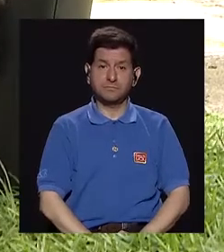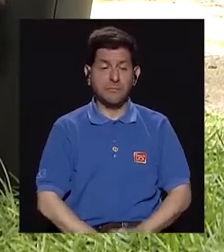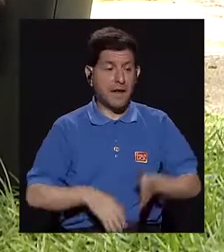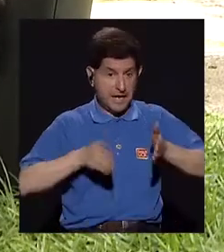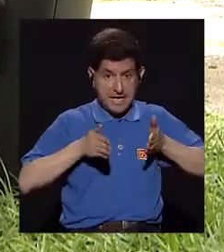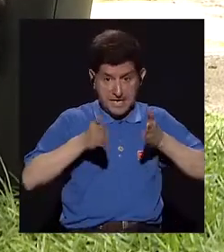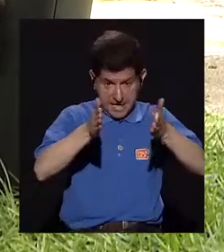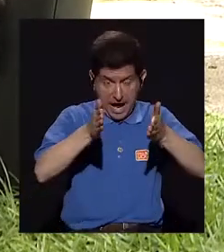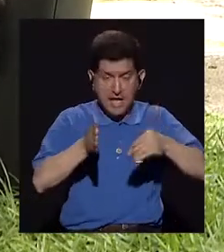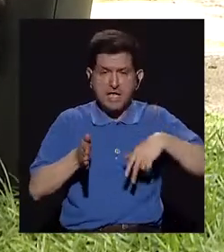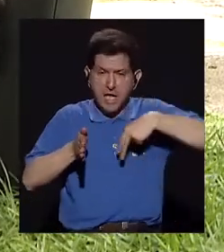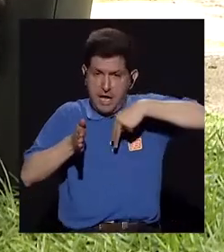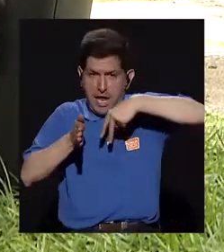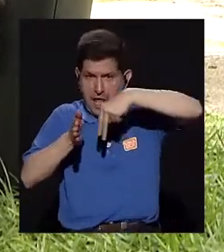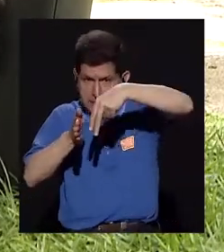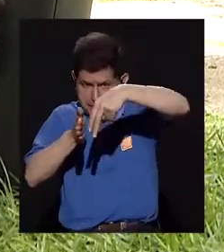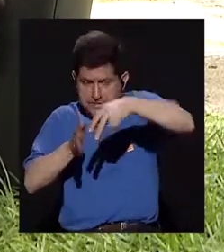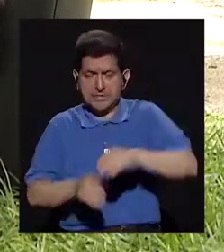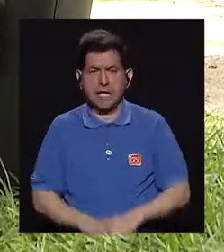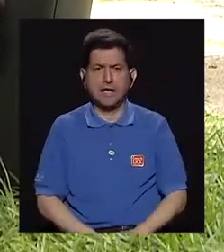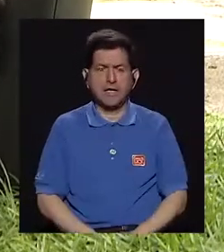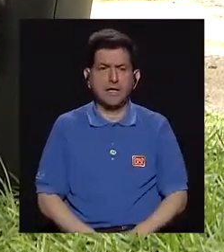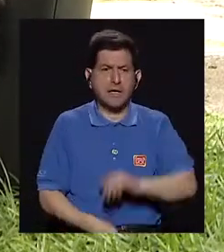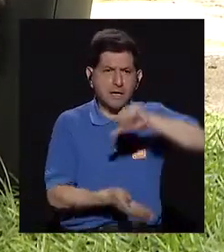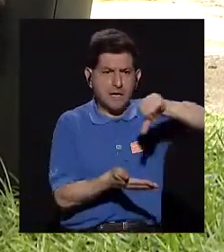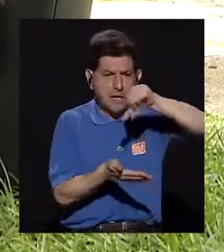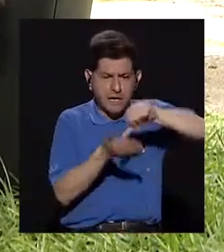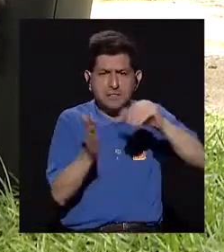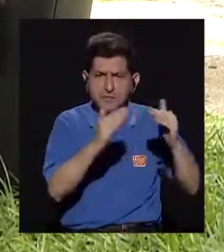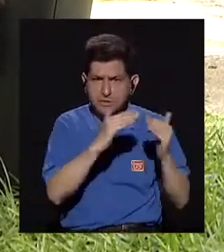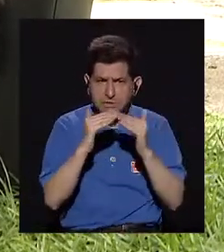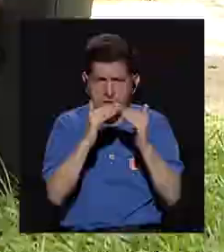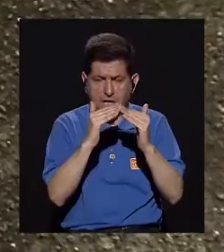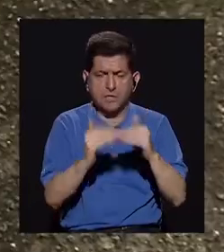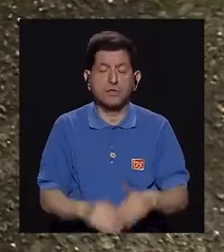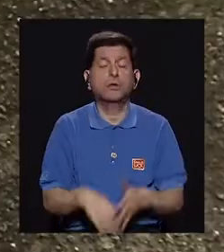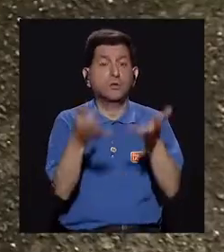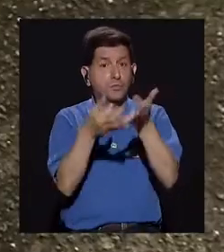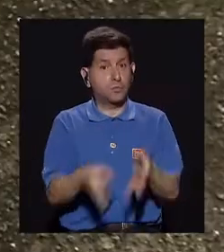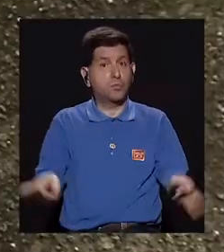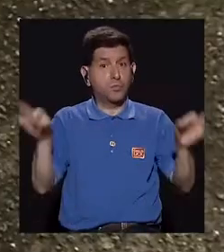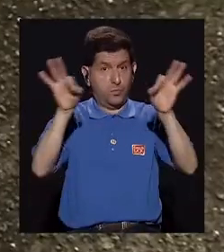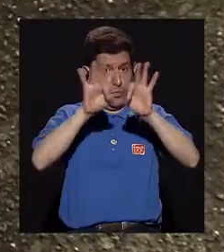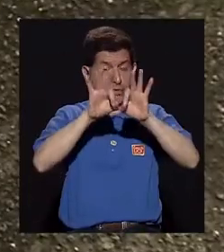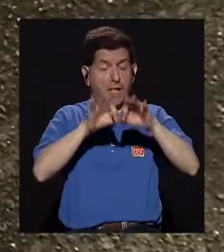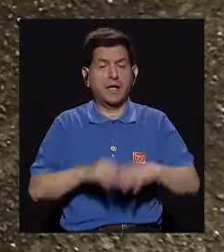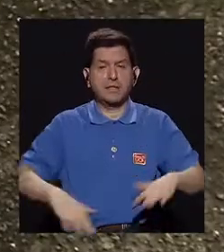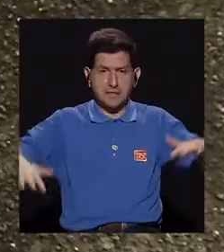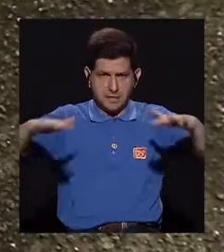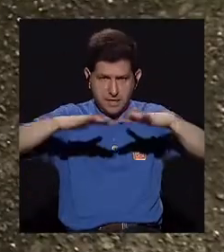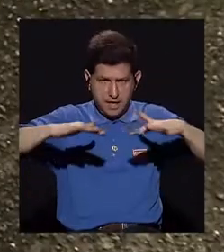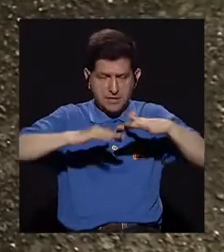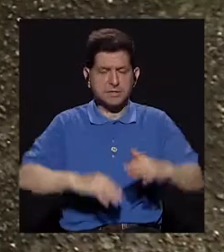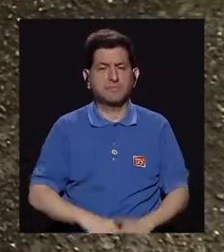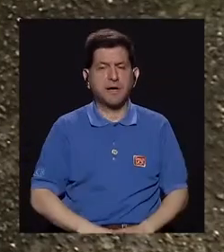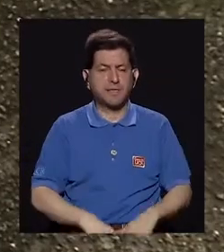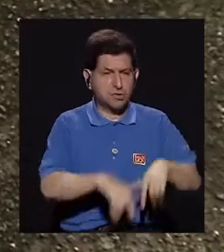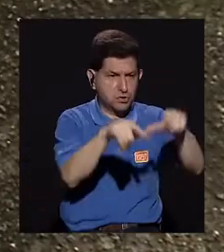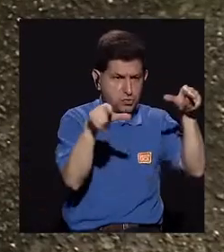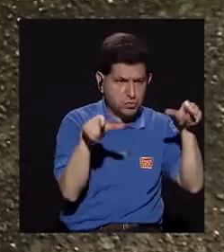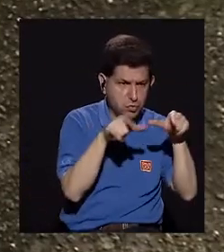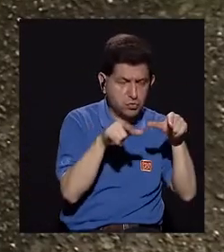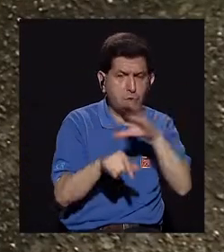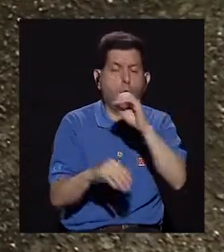desde las calles, aceras, los centros urbanos y muy importante los espacios de escala local o